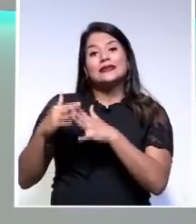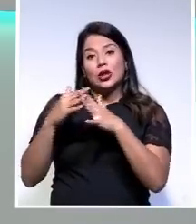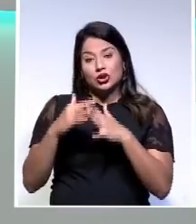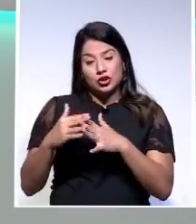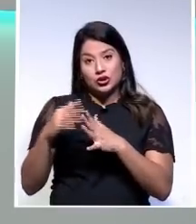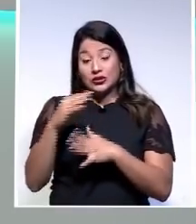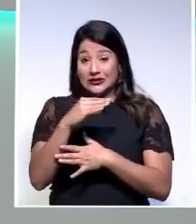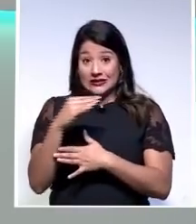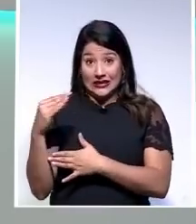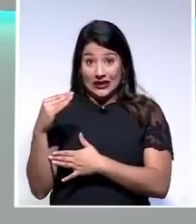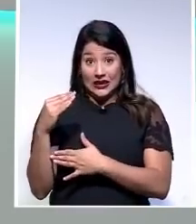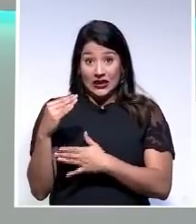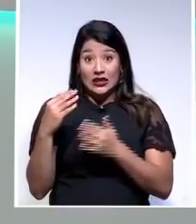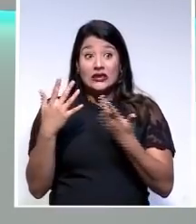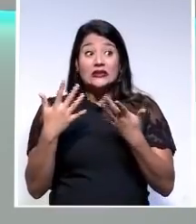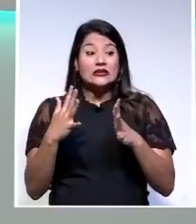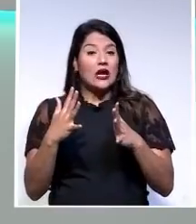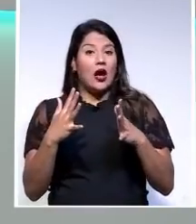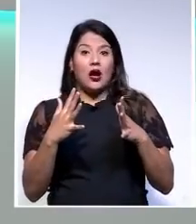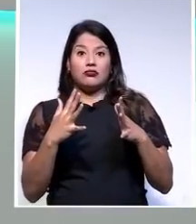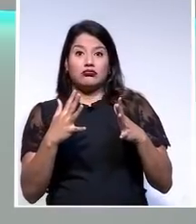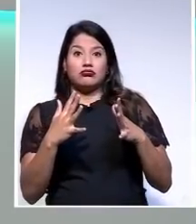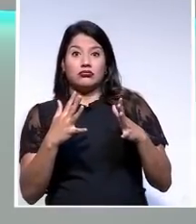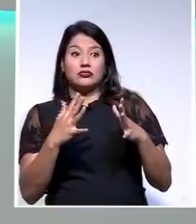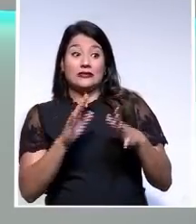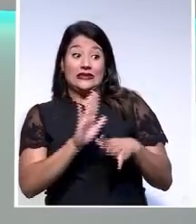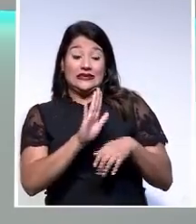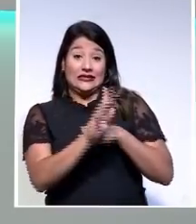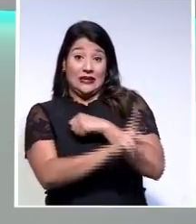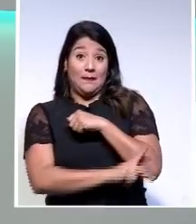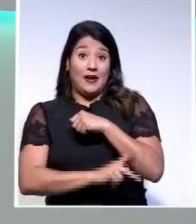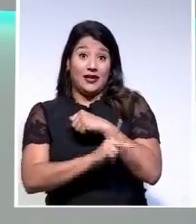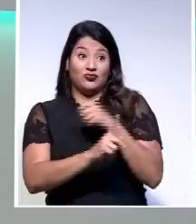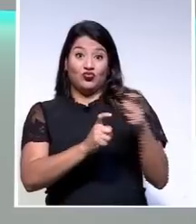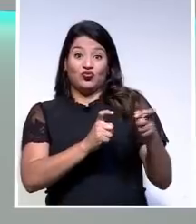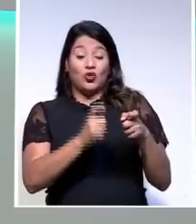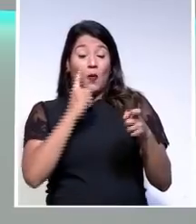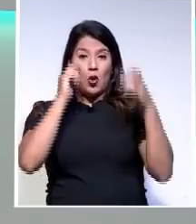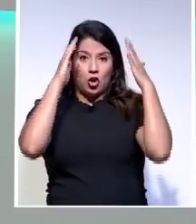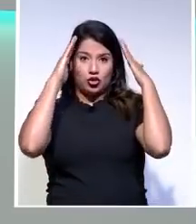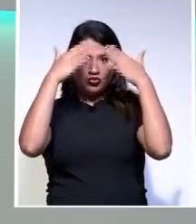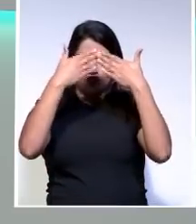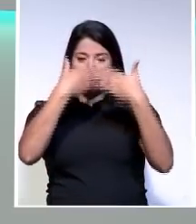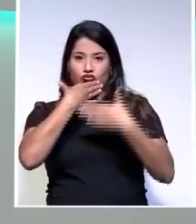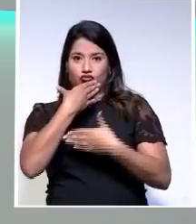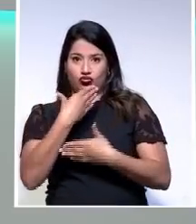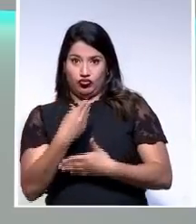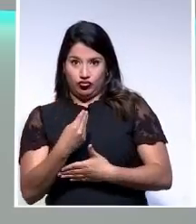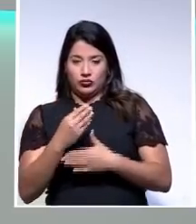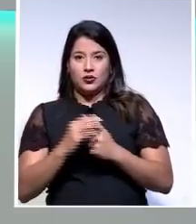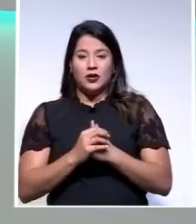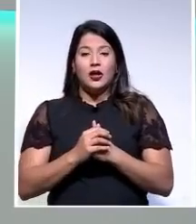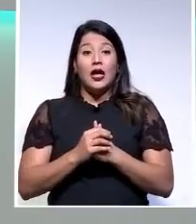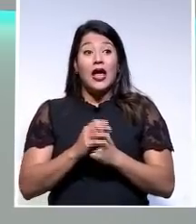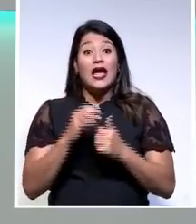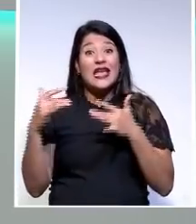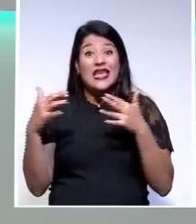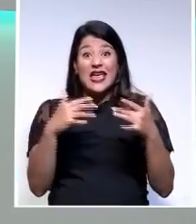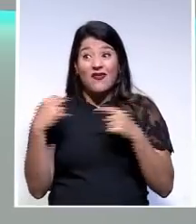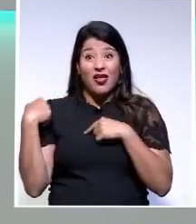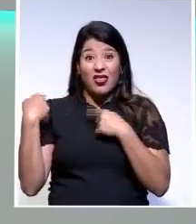dejan al país en manos de los talibanes, sus enemigos de 20 años. Esta fue la